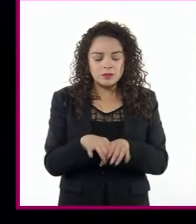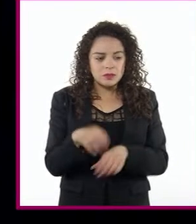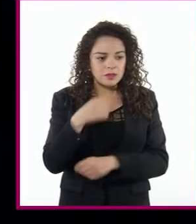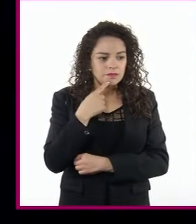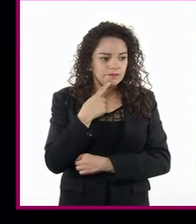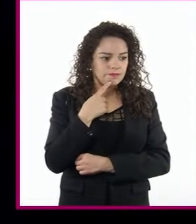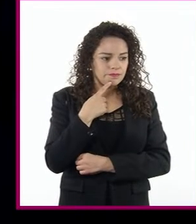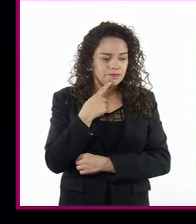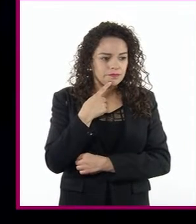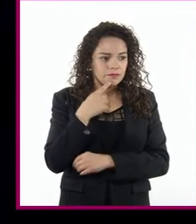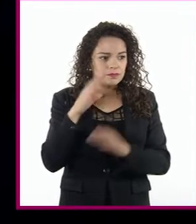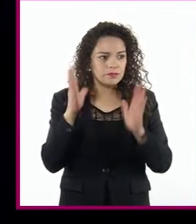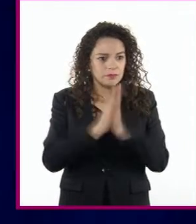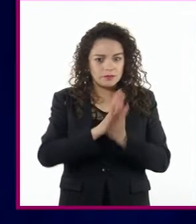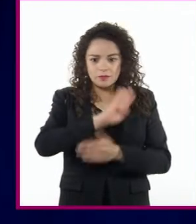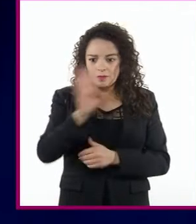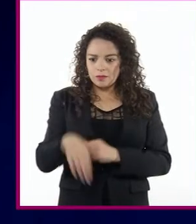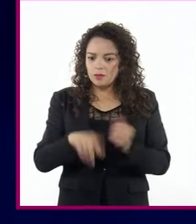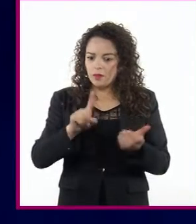Morir es dormir.